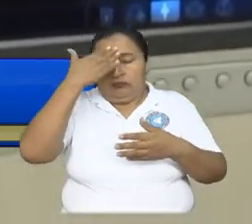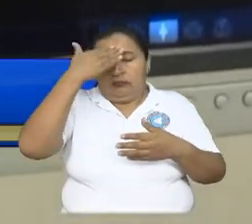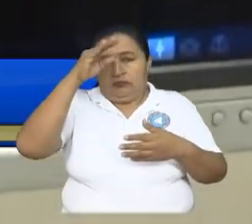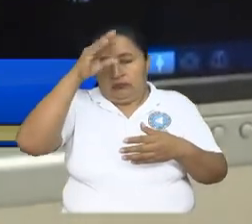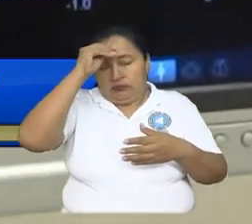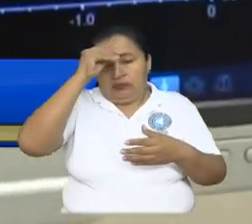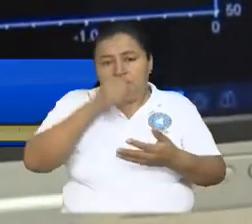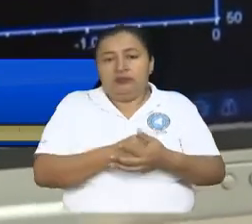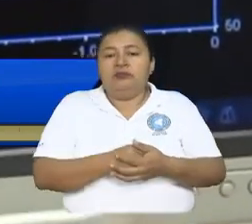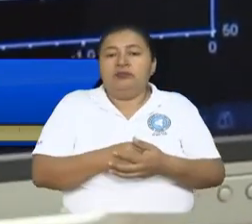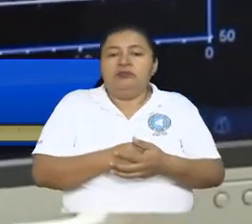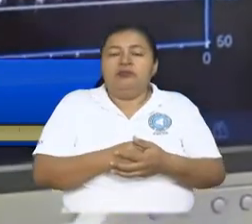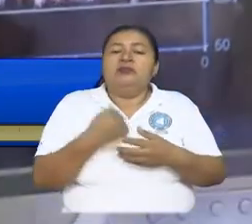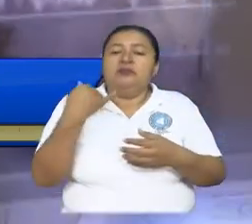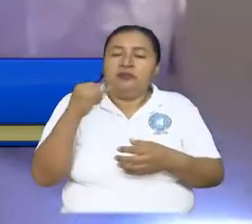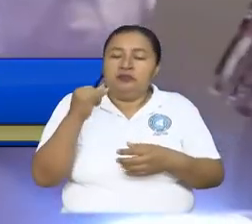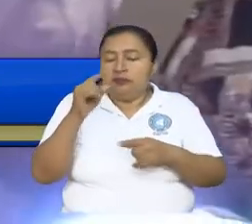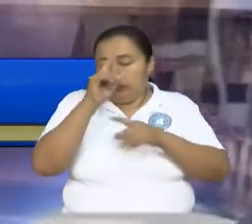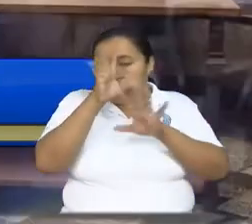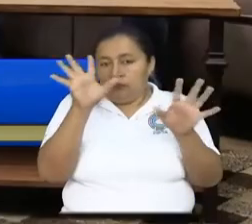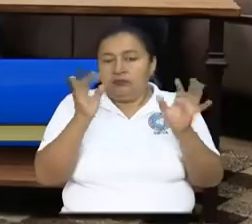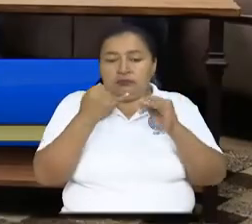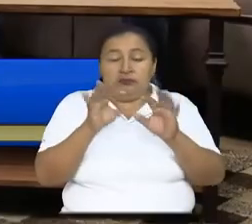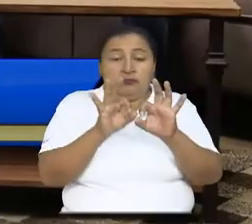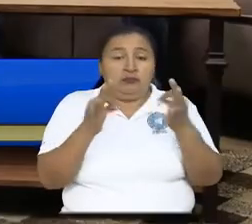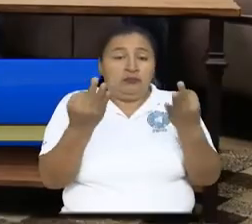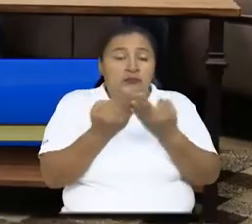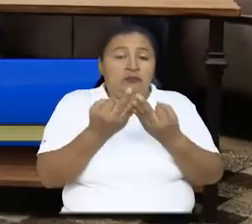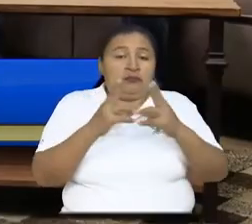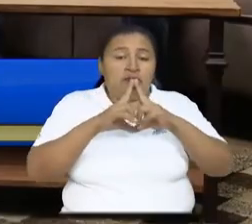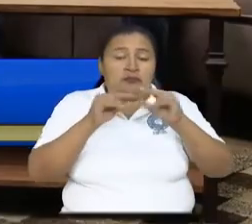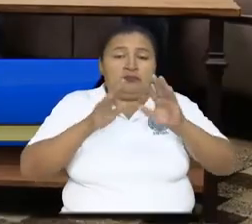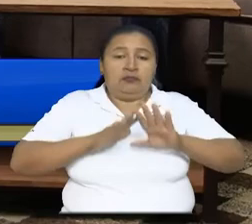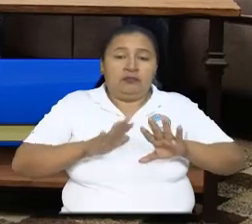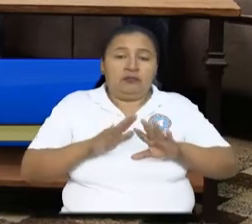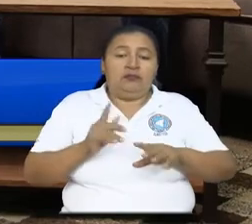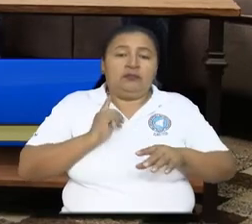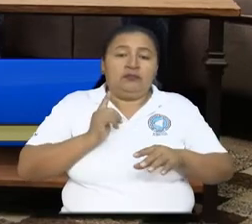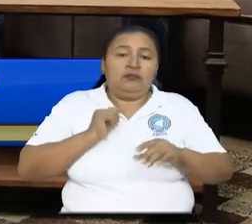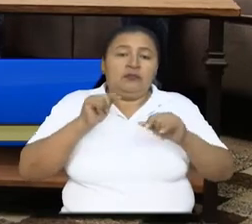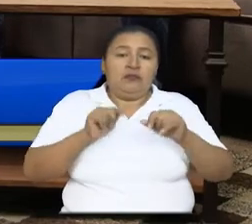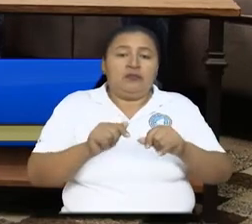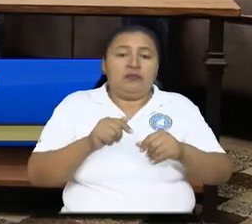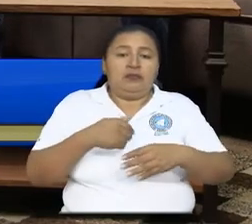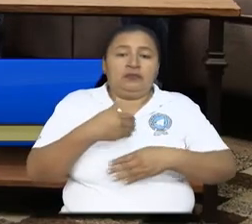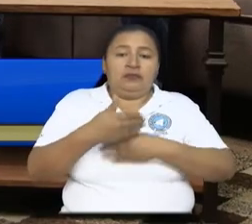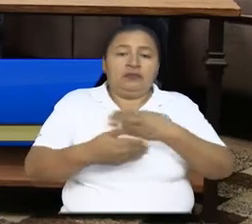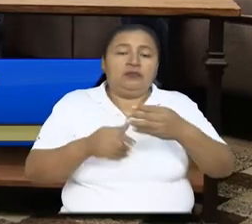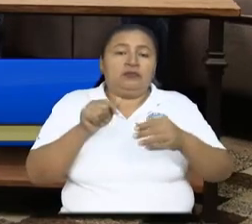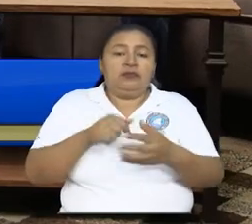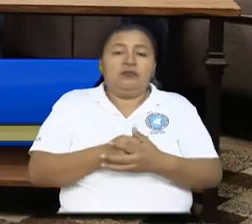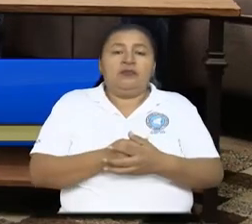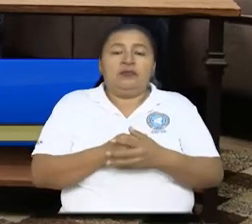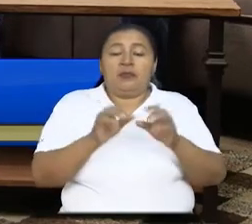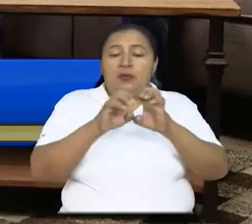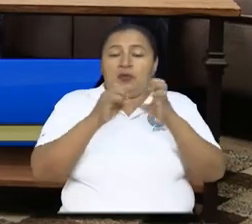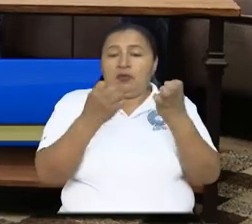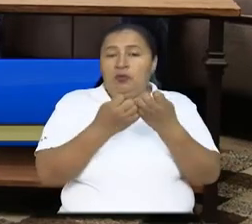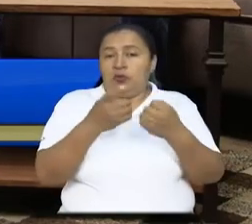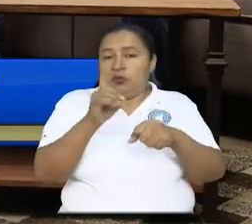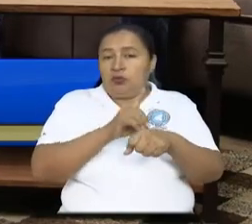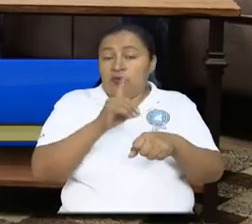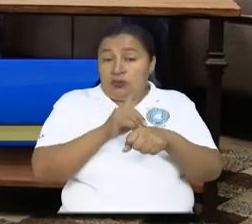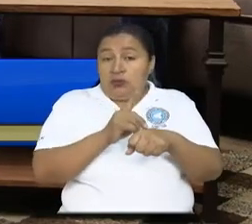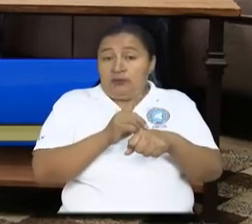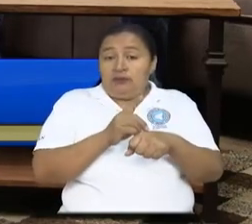verdad y claro que sí más tranquilidad para la familia nicaragüense al tener bueno equipo médico en